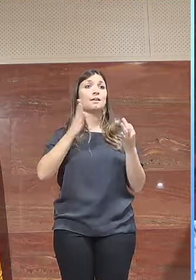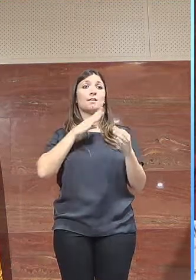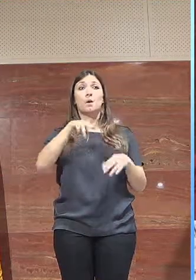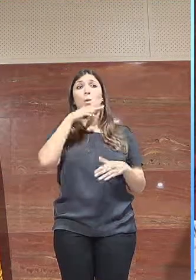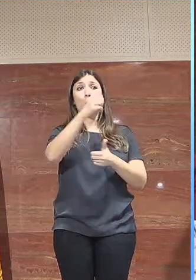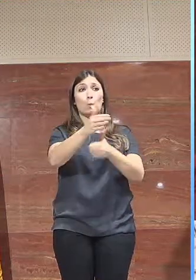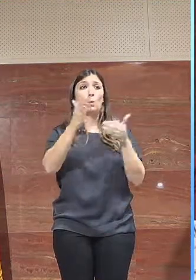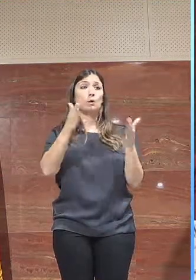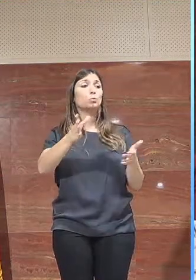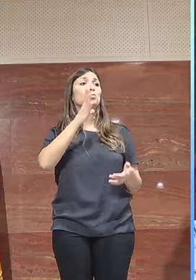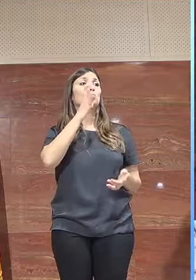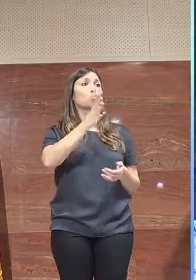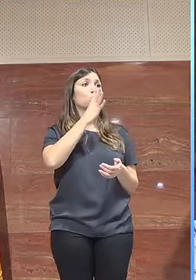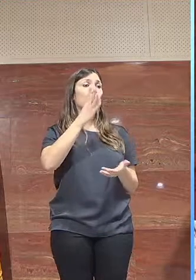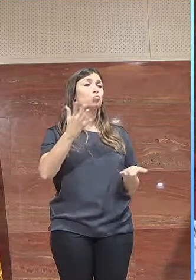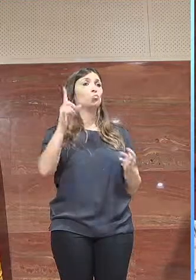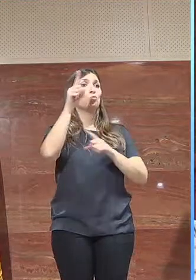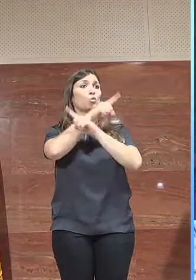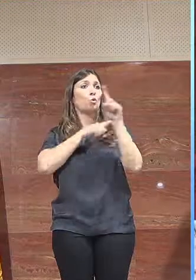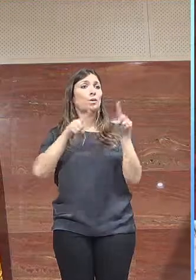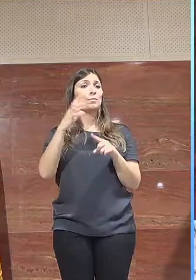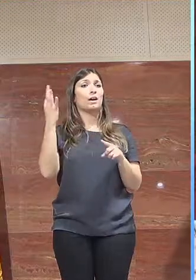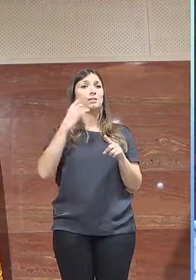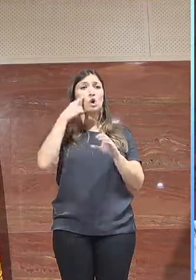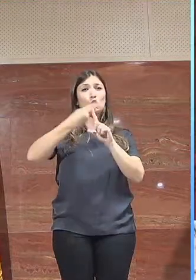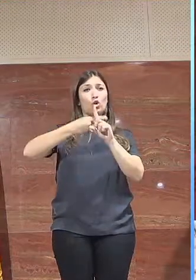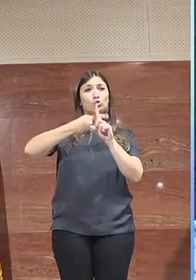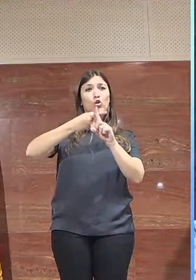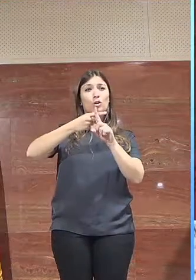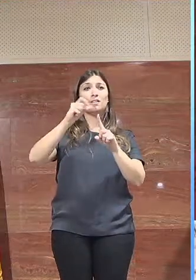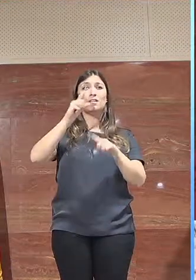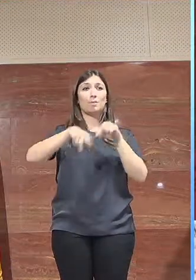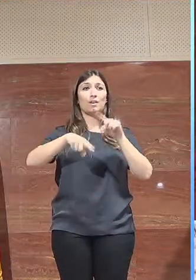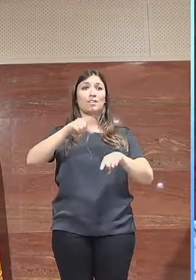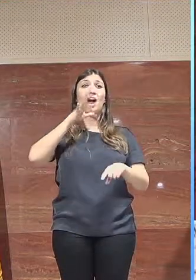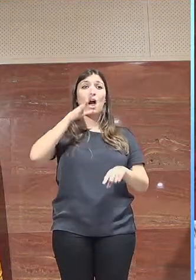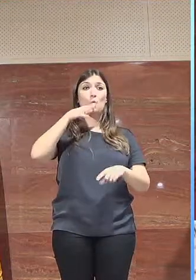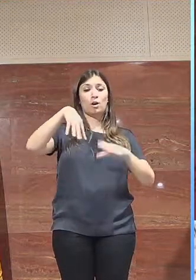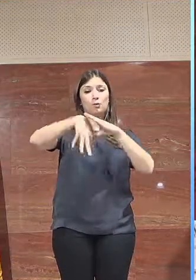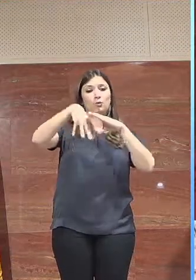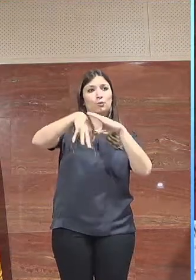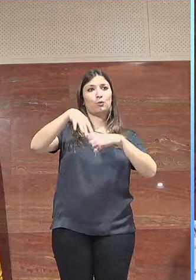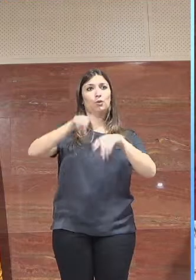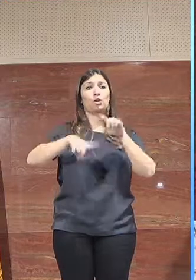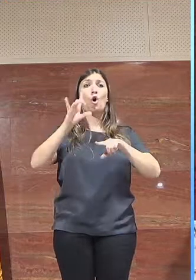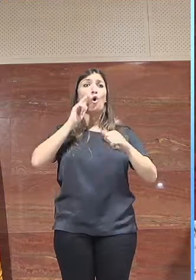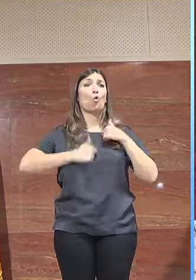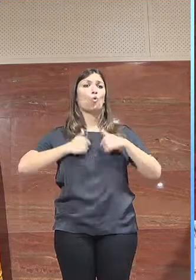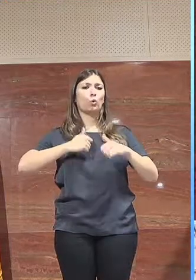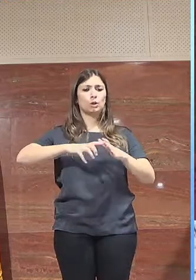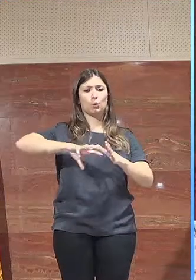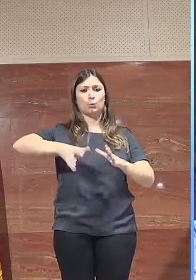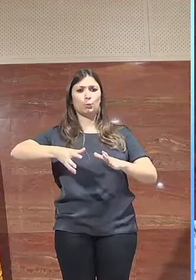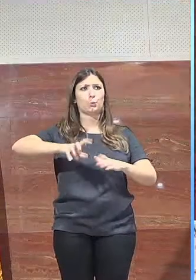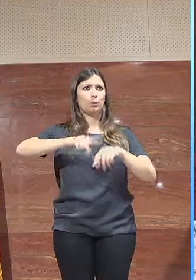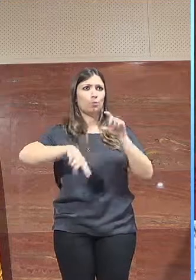baño, pues por ejemplo, con problemas a la hora de controlar la temperatura de salida del agua del grifo, del lavabo o de la ducha, y en